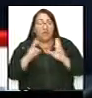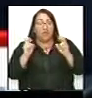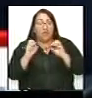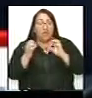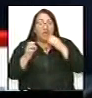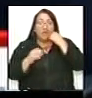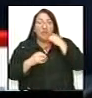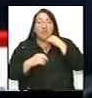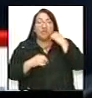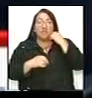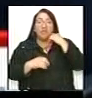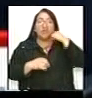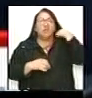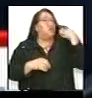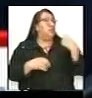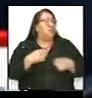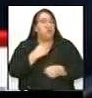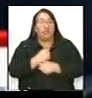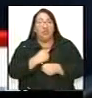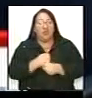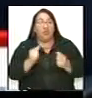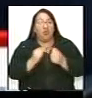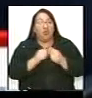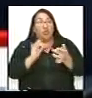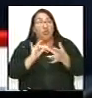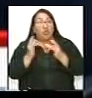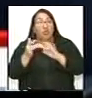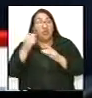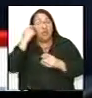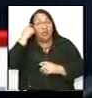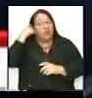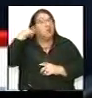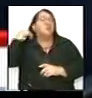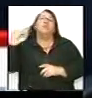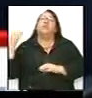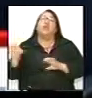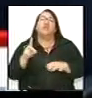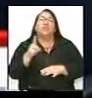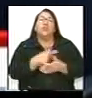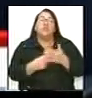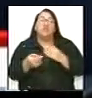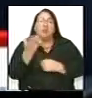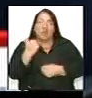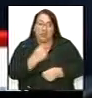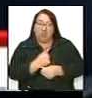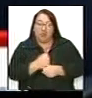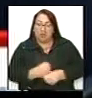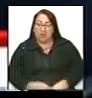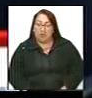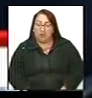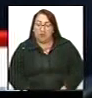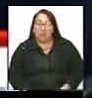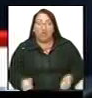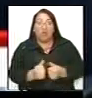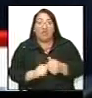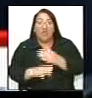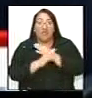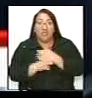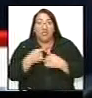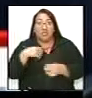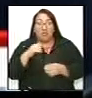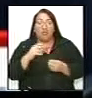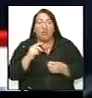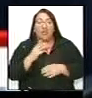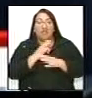todo caso debemos trabajar coordinadamente hace unas semanas trabajamos con indeci port